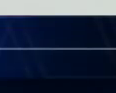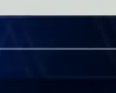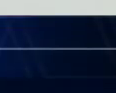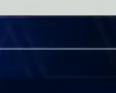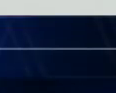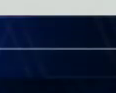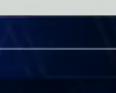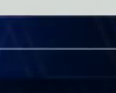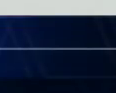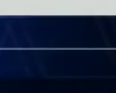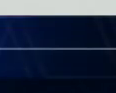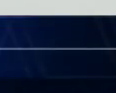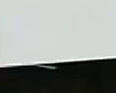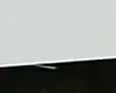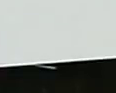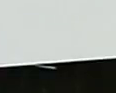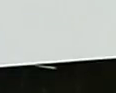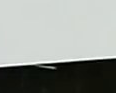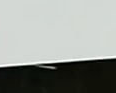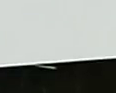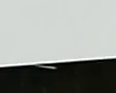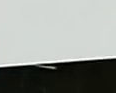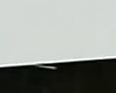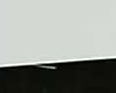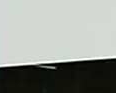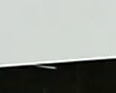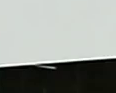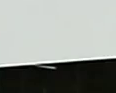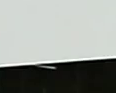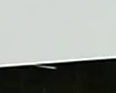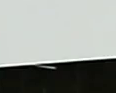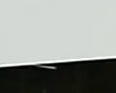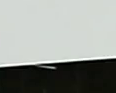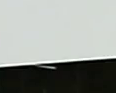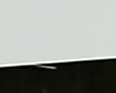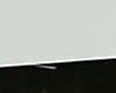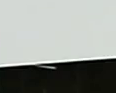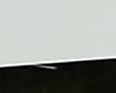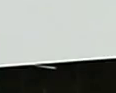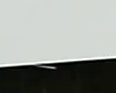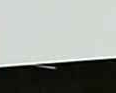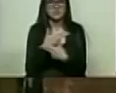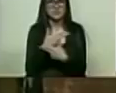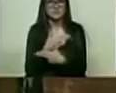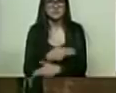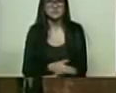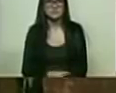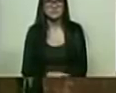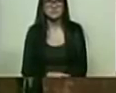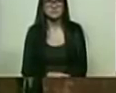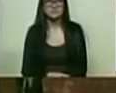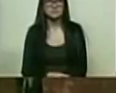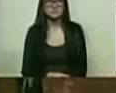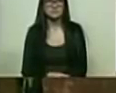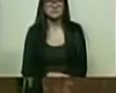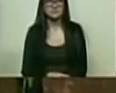de obtenciones de divisas, con lo que se busca fortalecer la economía nacional. Con esta información retornamos con ustedes.